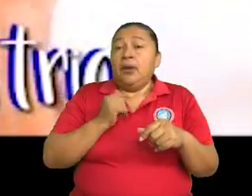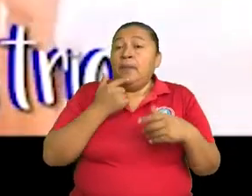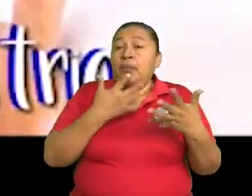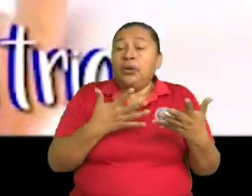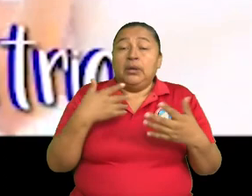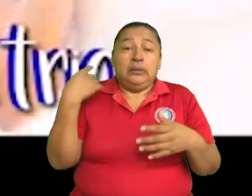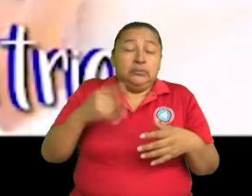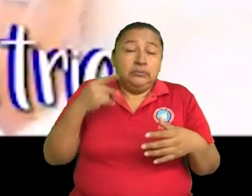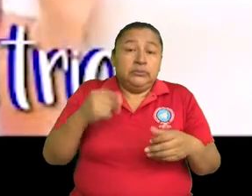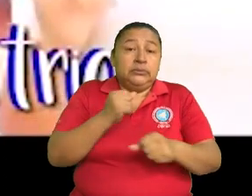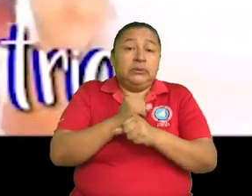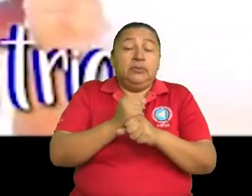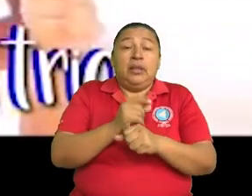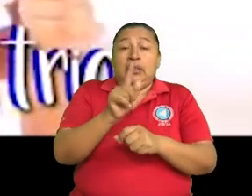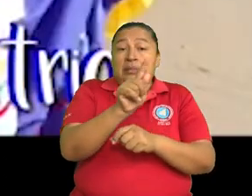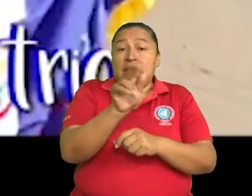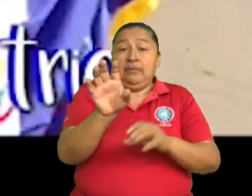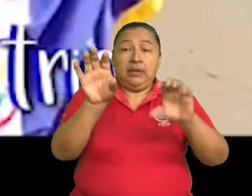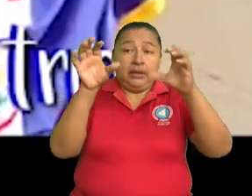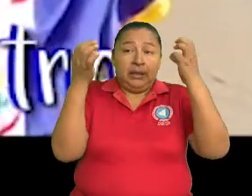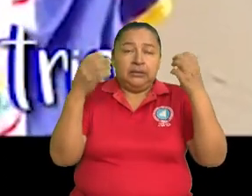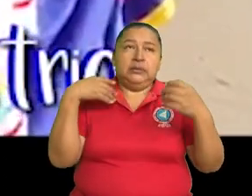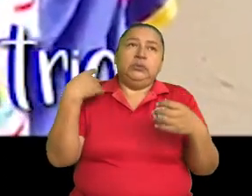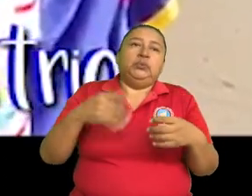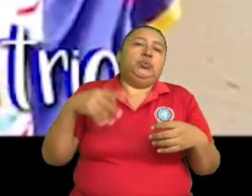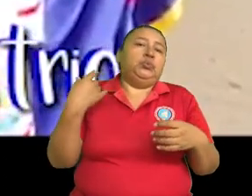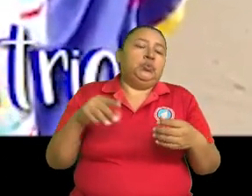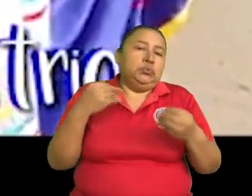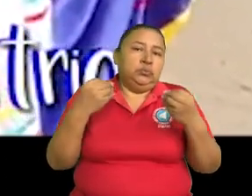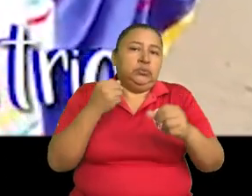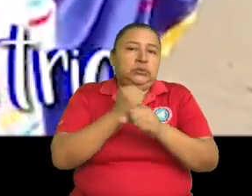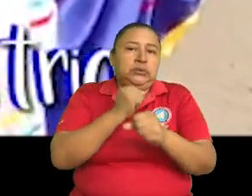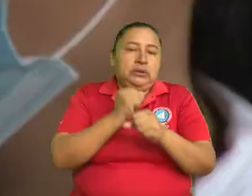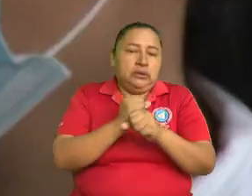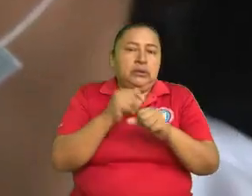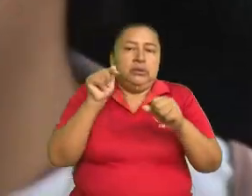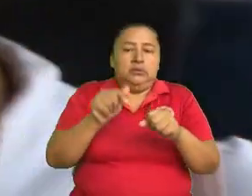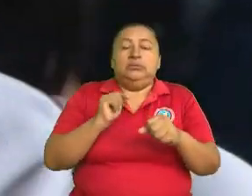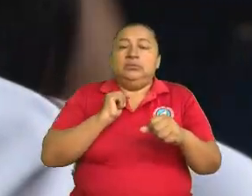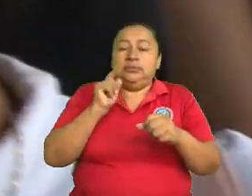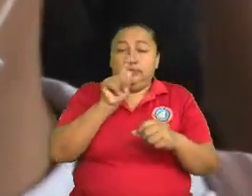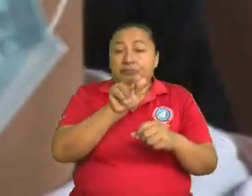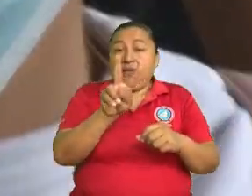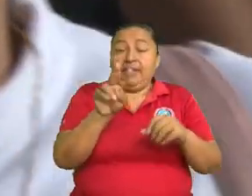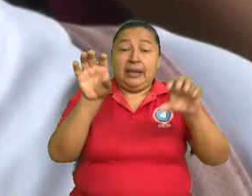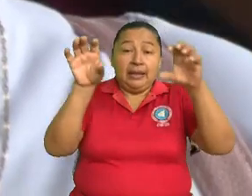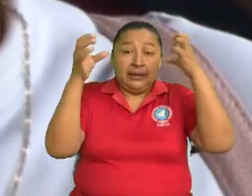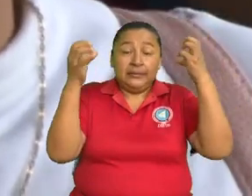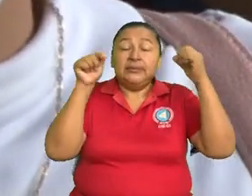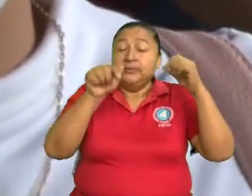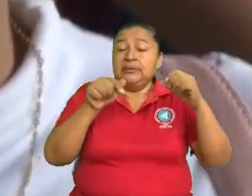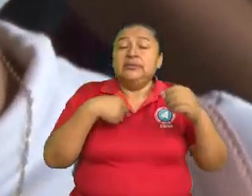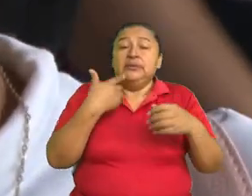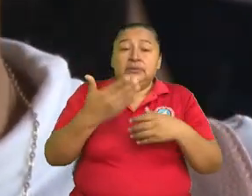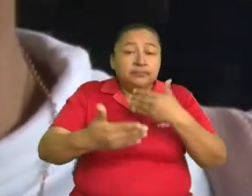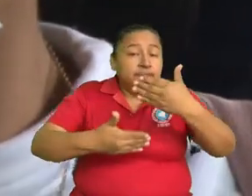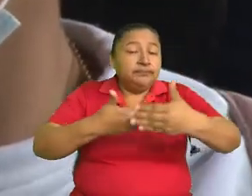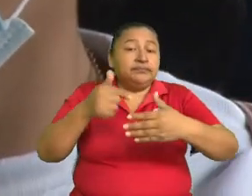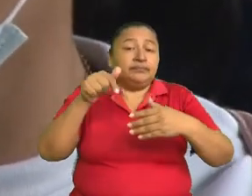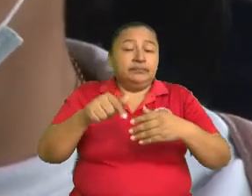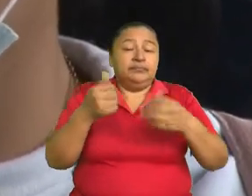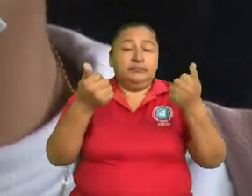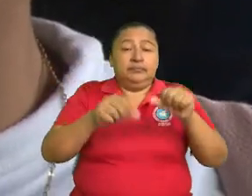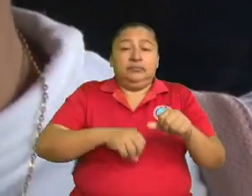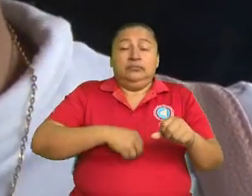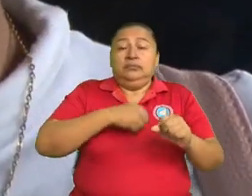Hemos hecho las teleclases, por ejemplo, un esfuerzo extraordinario, ¿verdad? Un esfuerzo extraordinario que hemos tenido en el marco de este